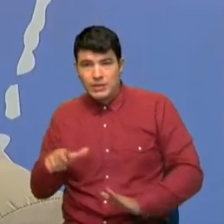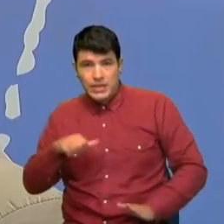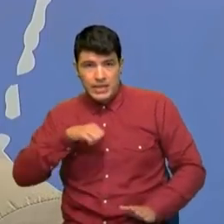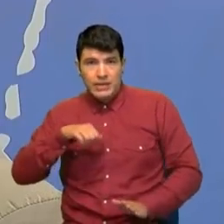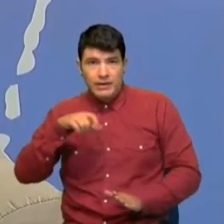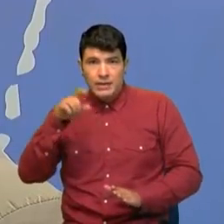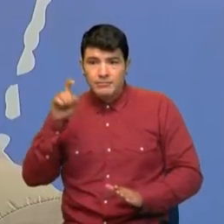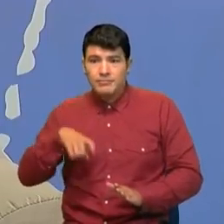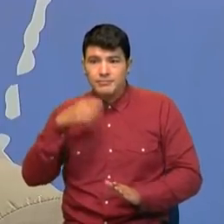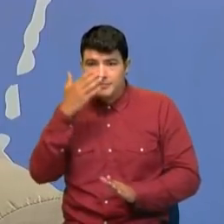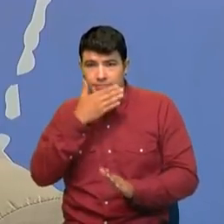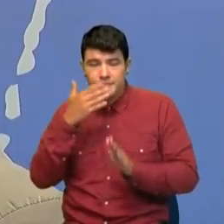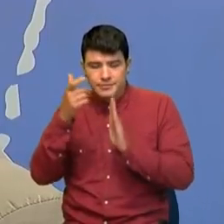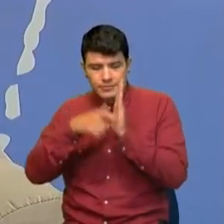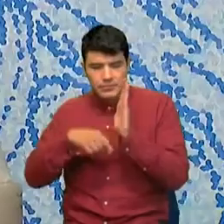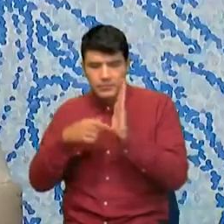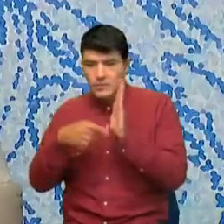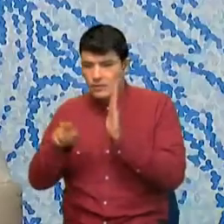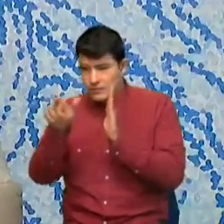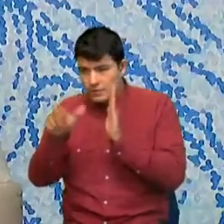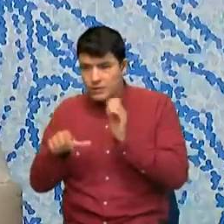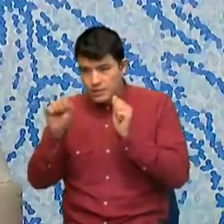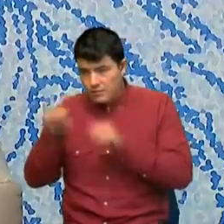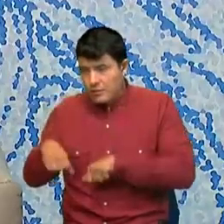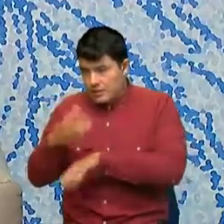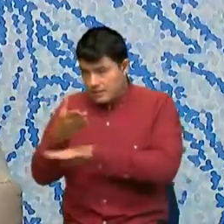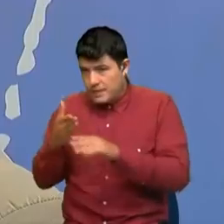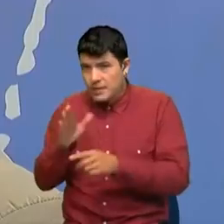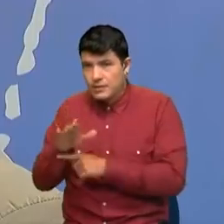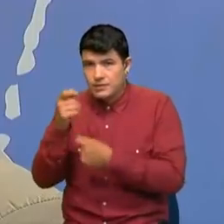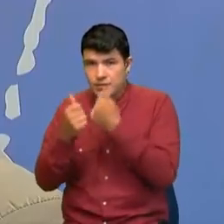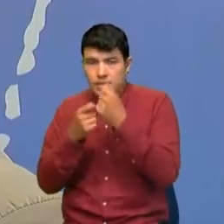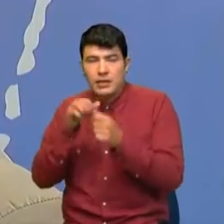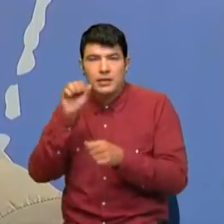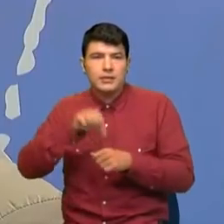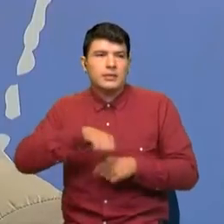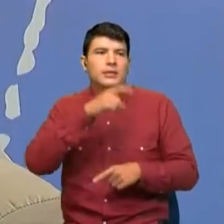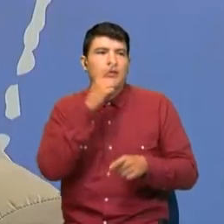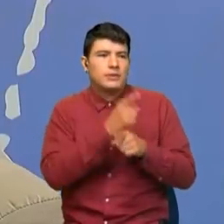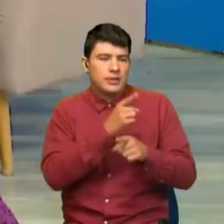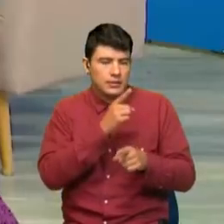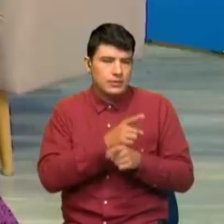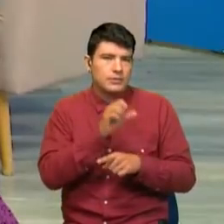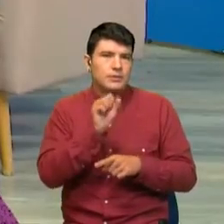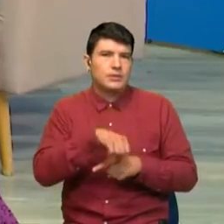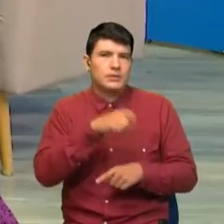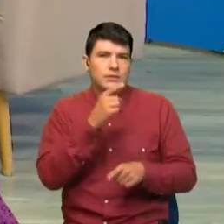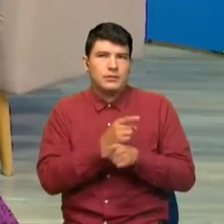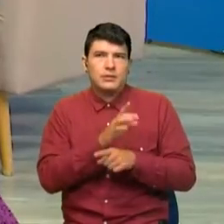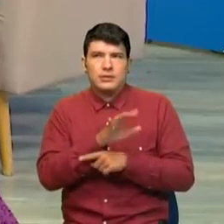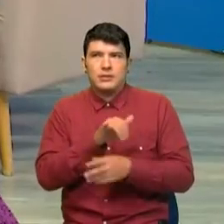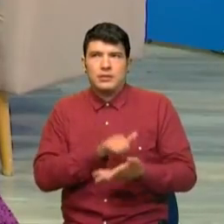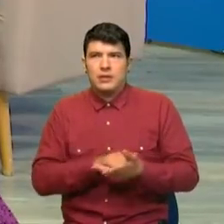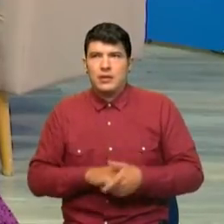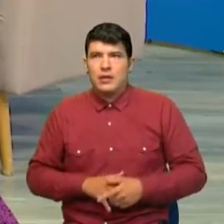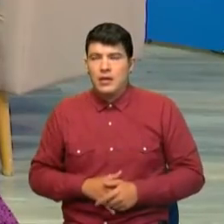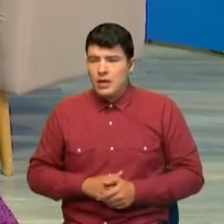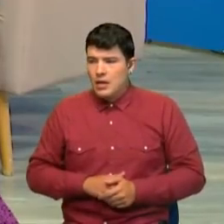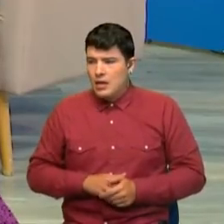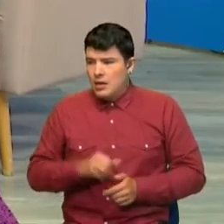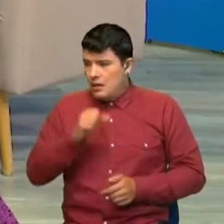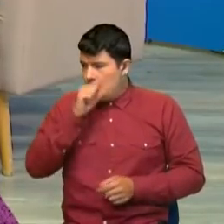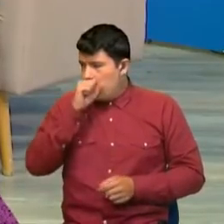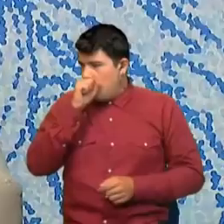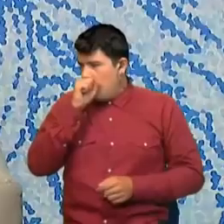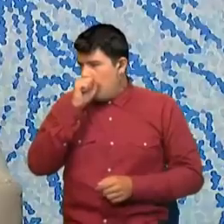recibos para que él pueda como tal, digamos, reclamar esos dineros. Exacto, reclamar como esos dentro de la sucesión. Esos gastos que se han hecho en la